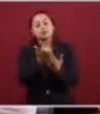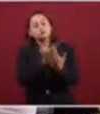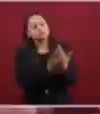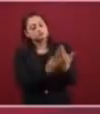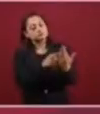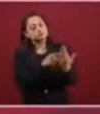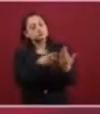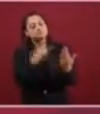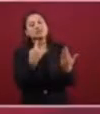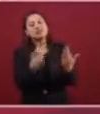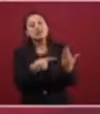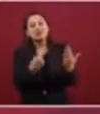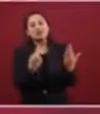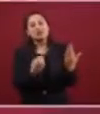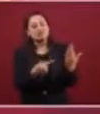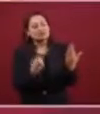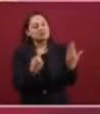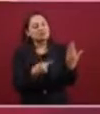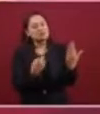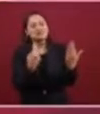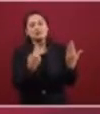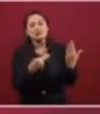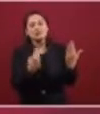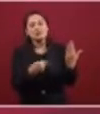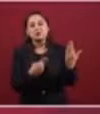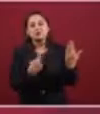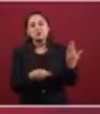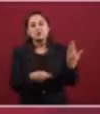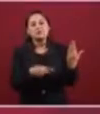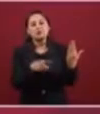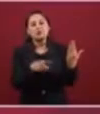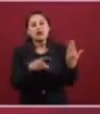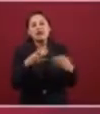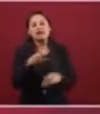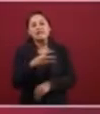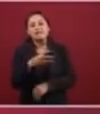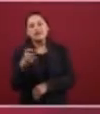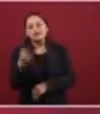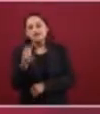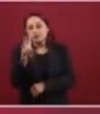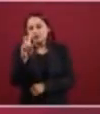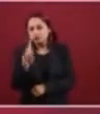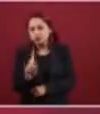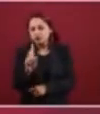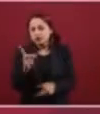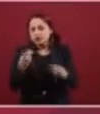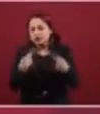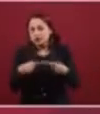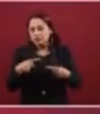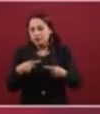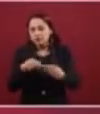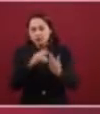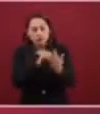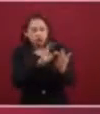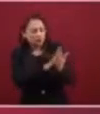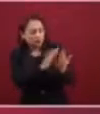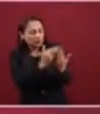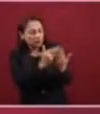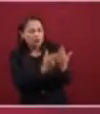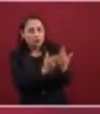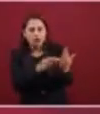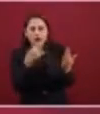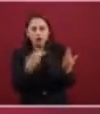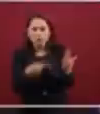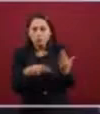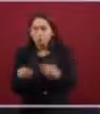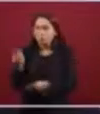pues eran 330 trabajadores, nos dimos a la